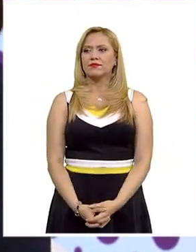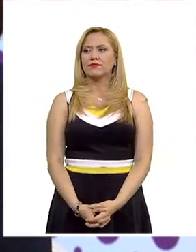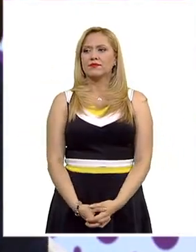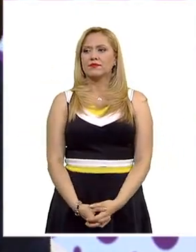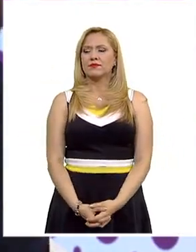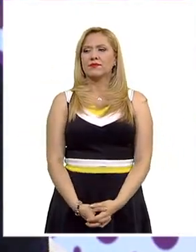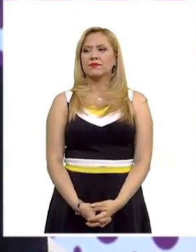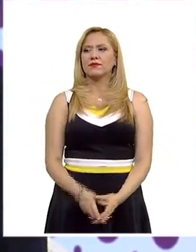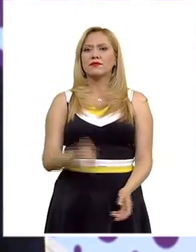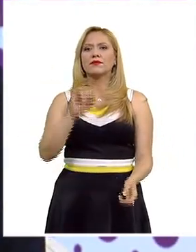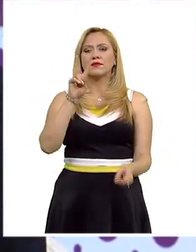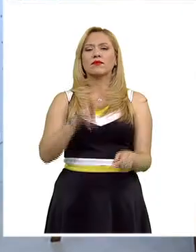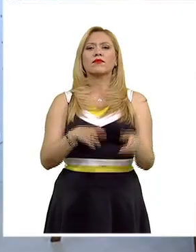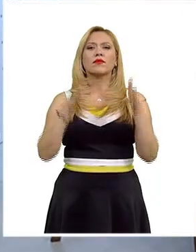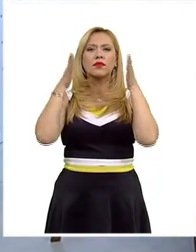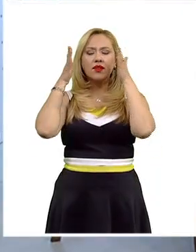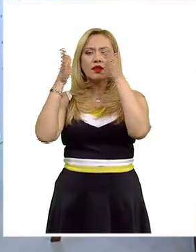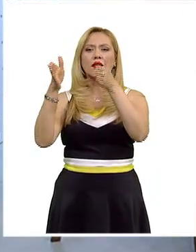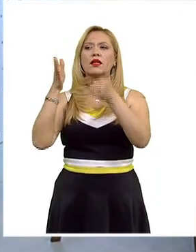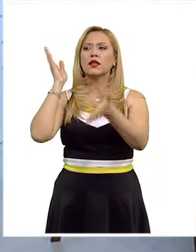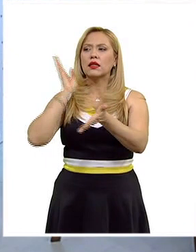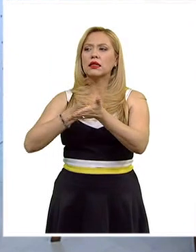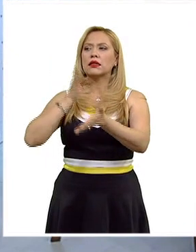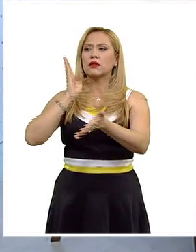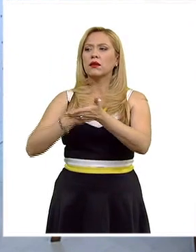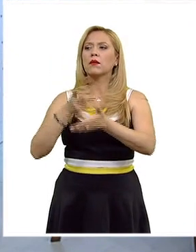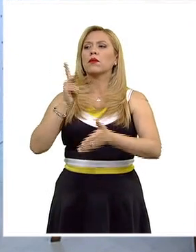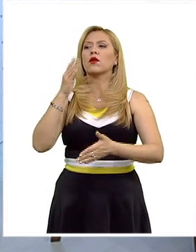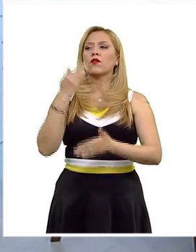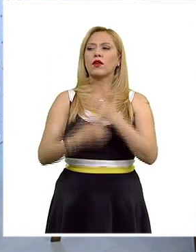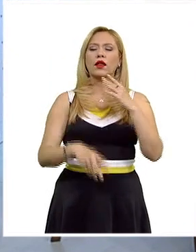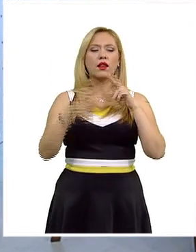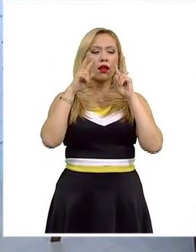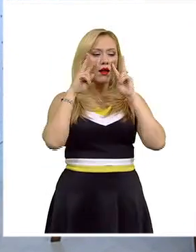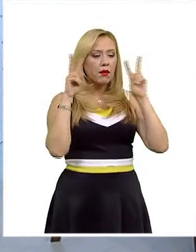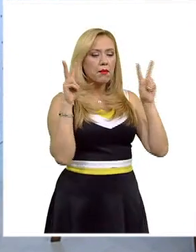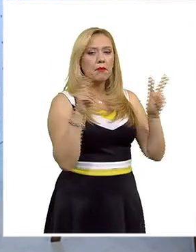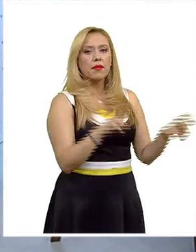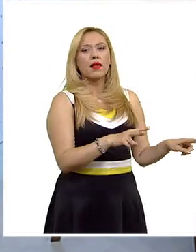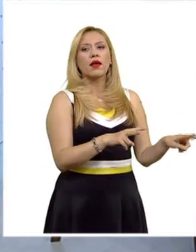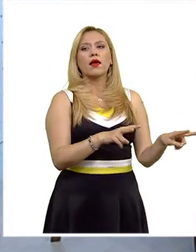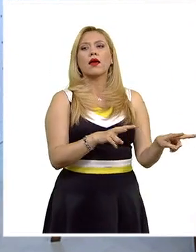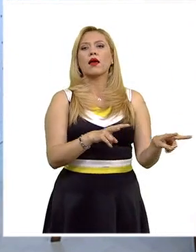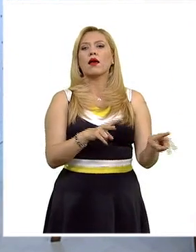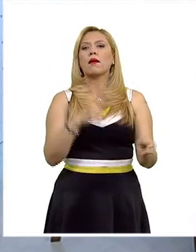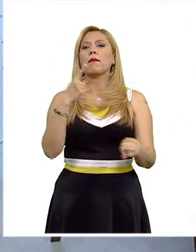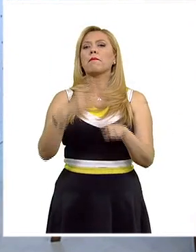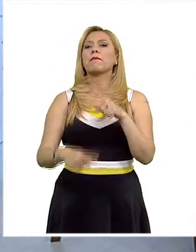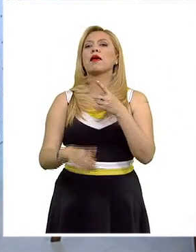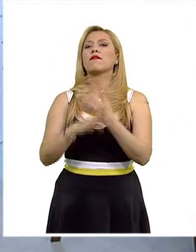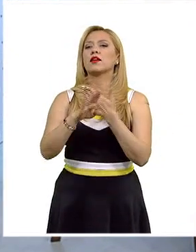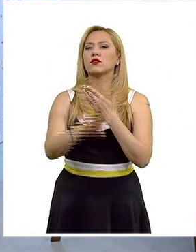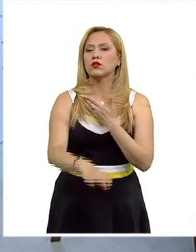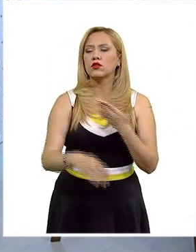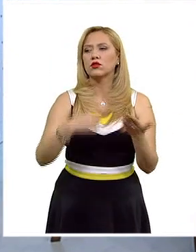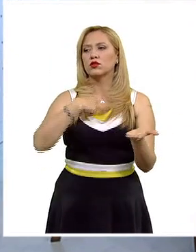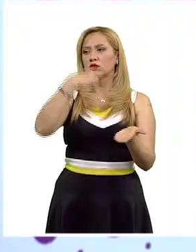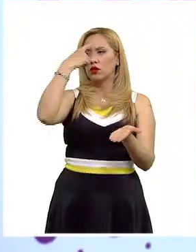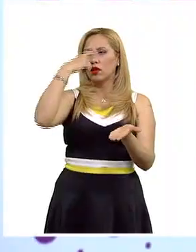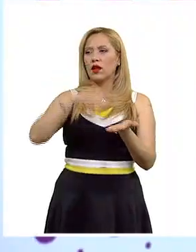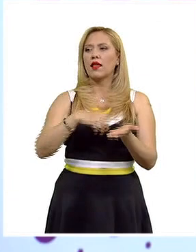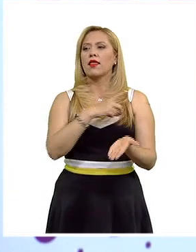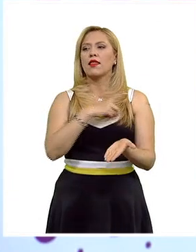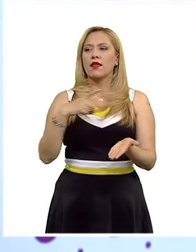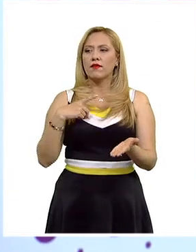tiempo, enfocadas en la sanción y no estamos mirando la prevención, que creo que es donde